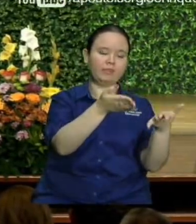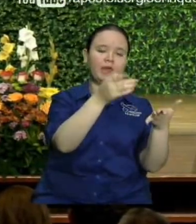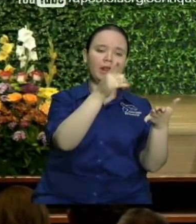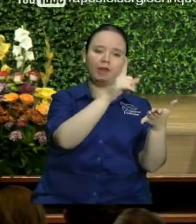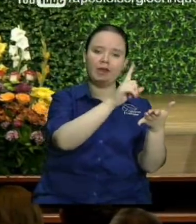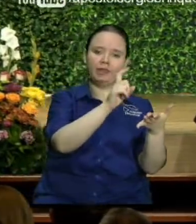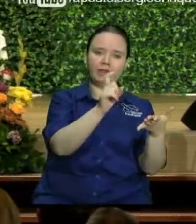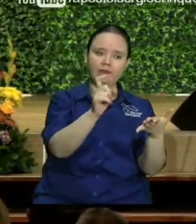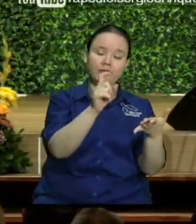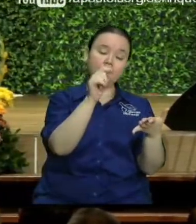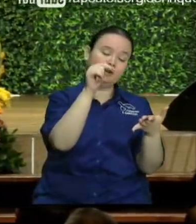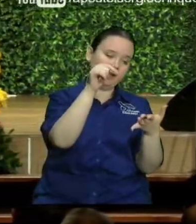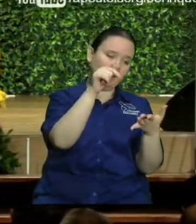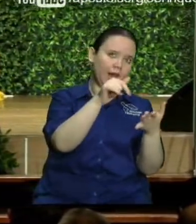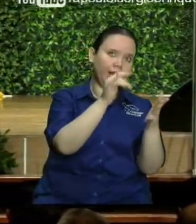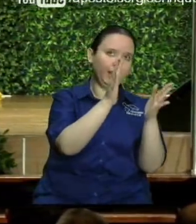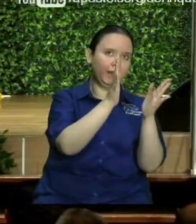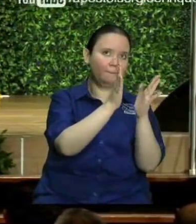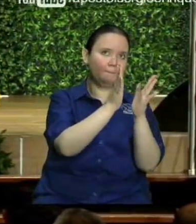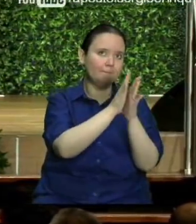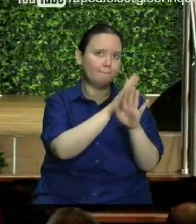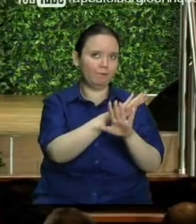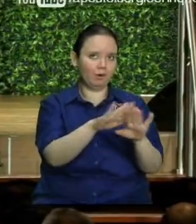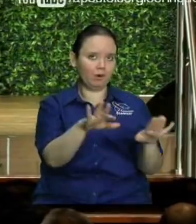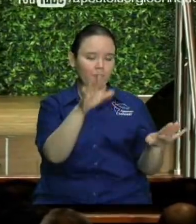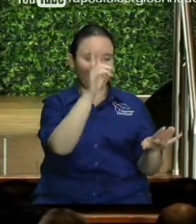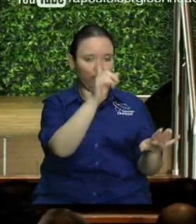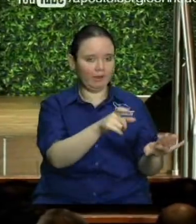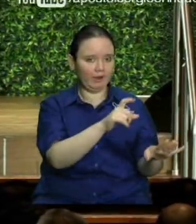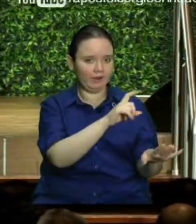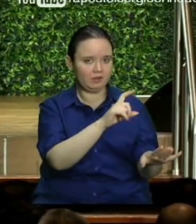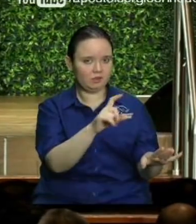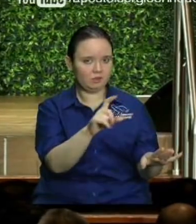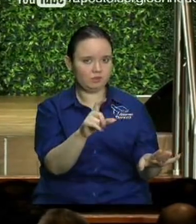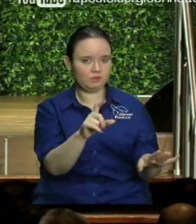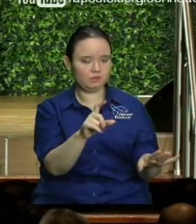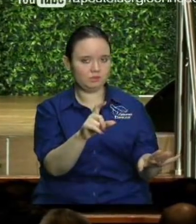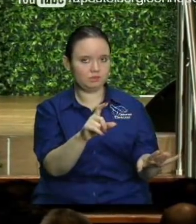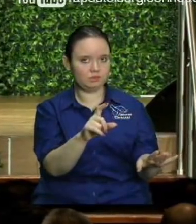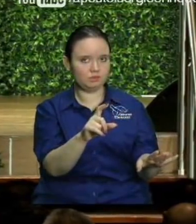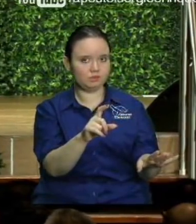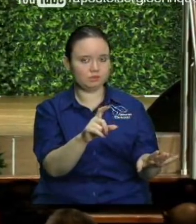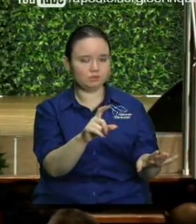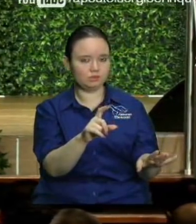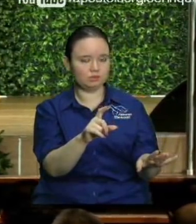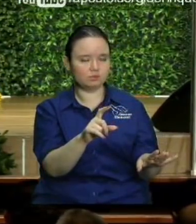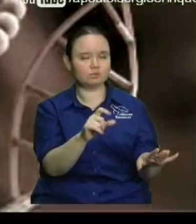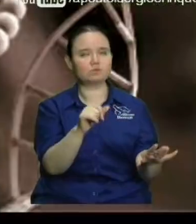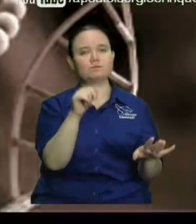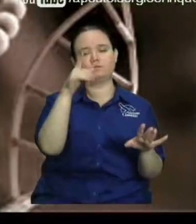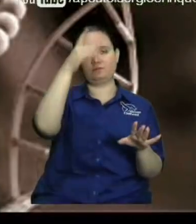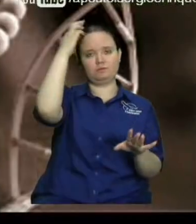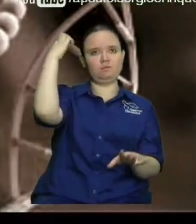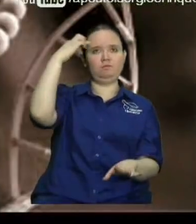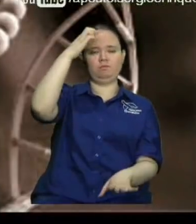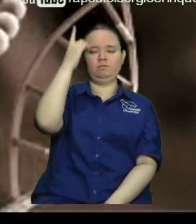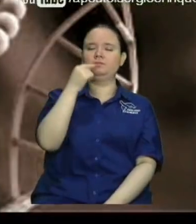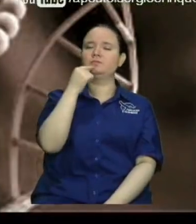sometiéndole a padecimiento. Ahí está hablando del Señor, es la profecía maravillosa de Isaías. Quiso